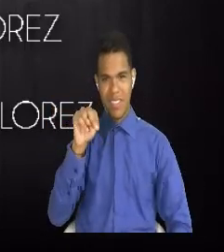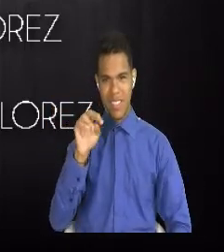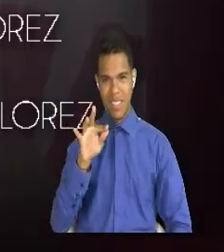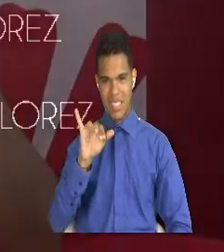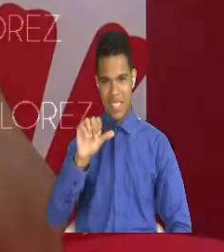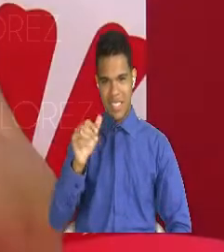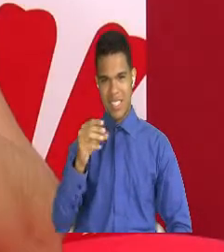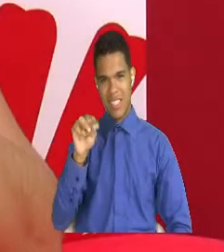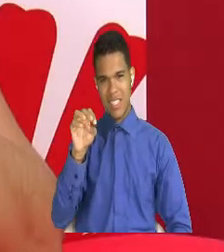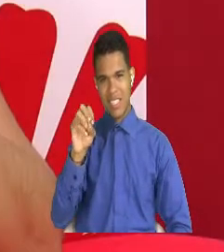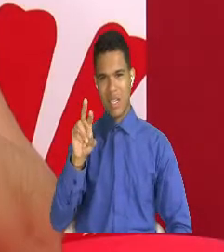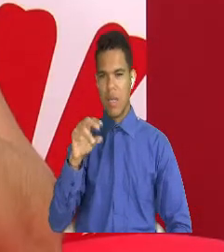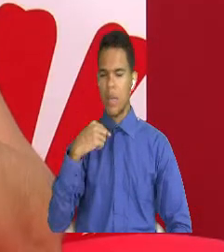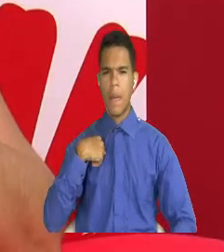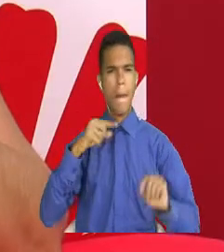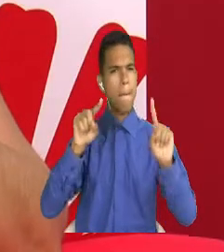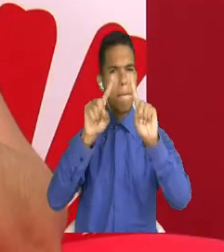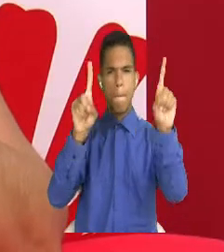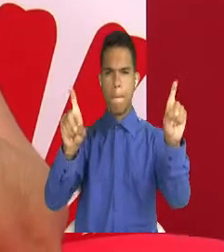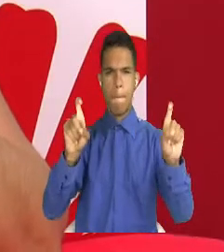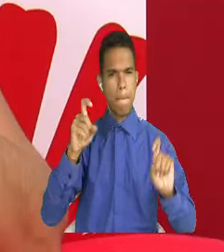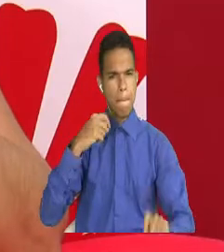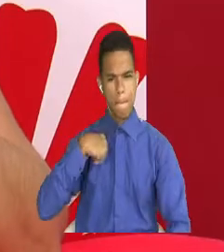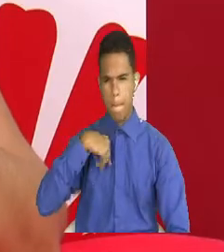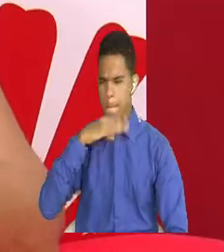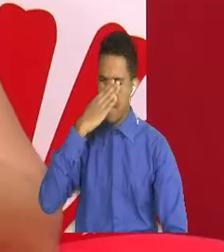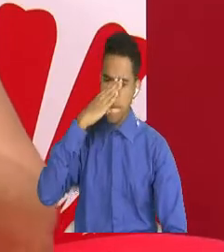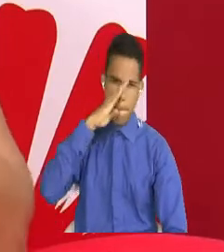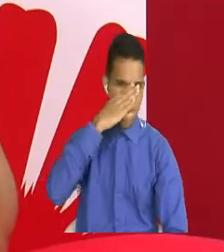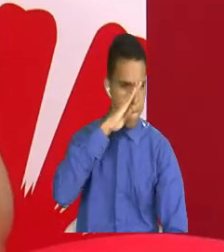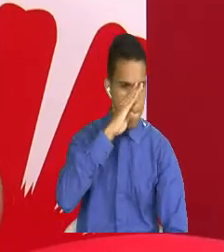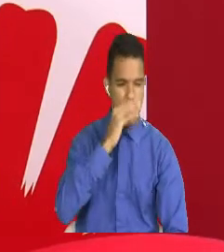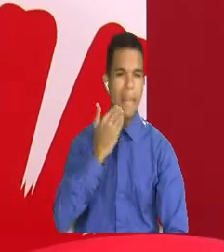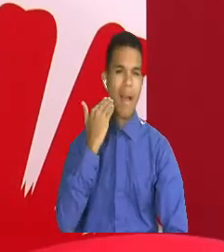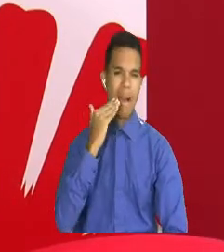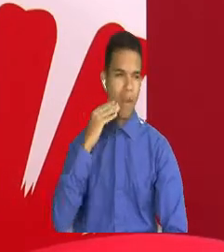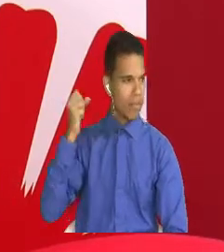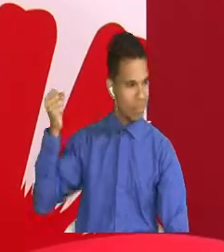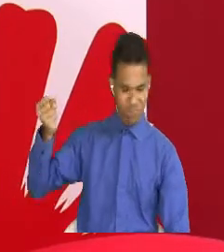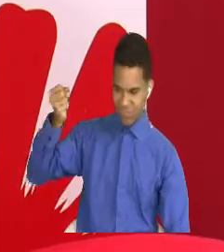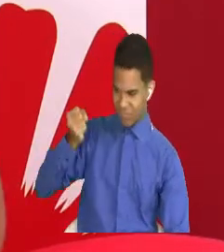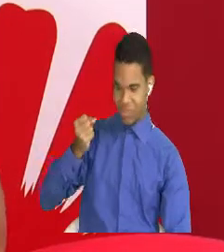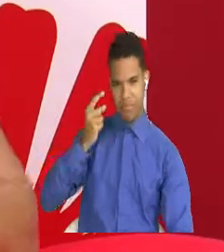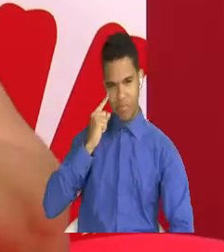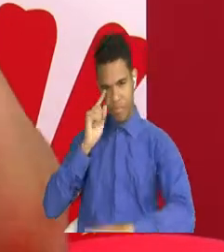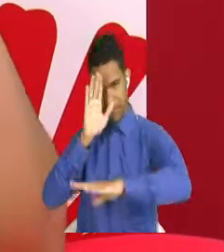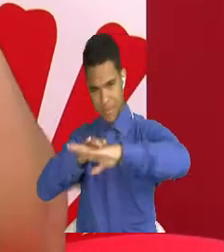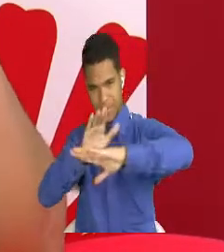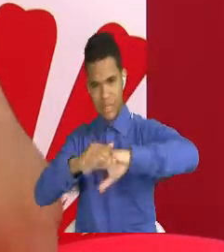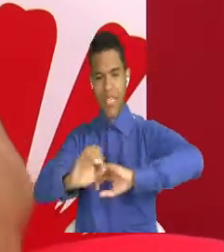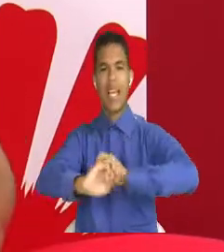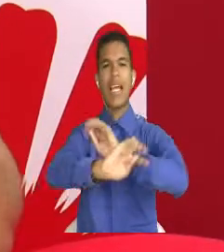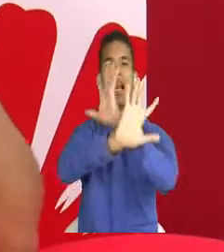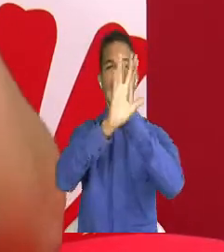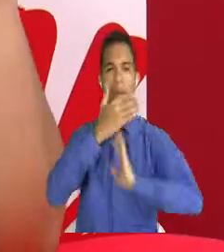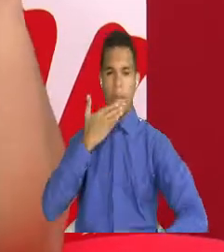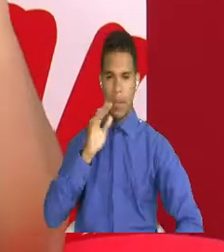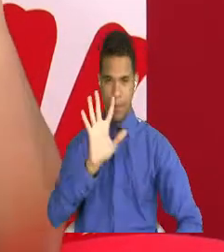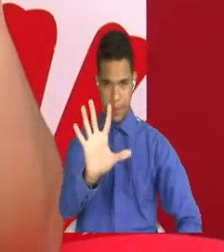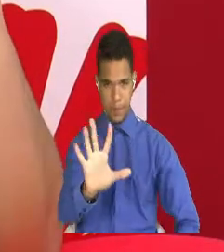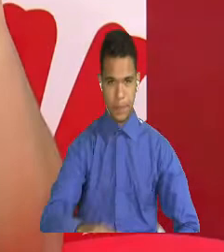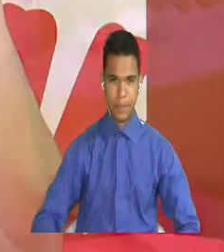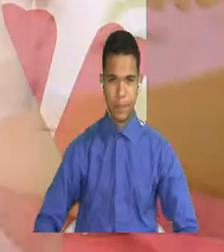incógnitas para nuestros televidentes que han querido aclarar, y por eso la vamos a tener aquí sentadita aclarando dudas con nosotros. Ya